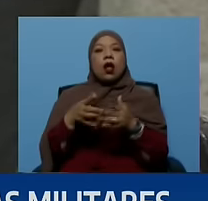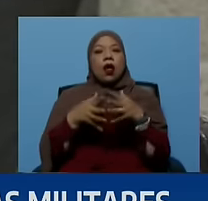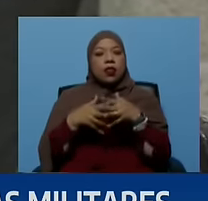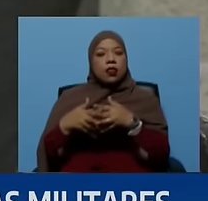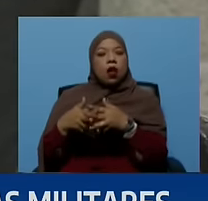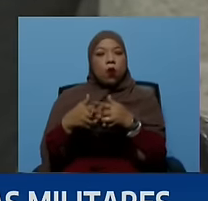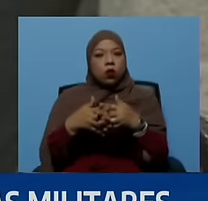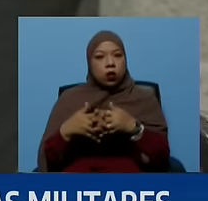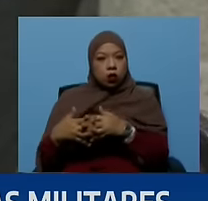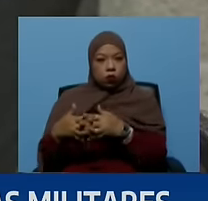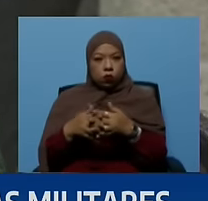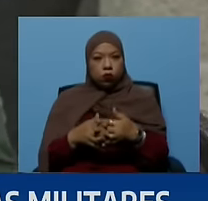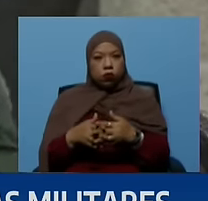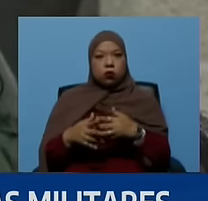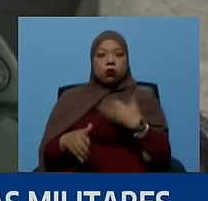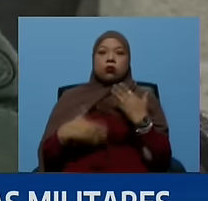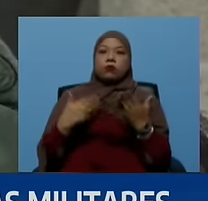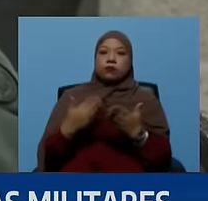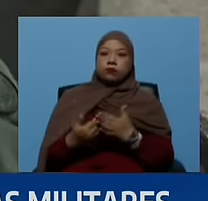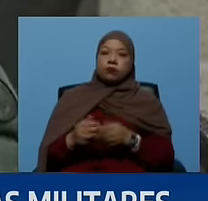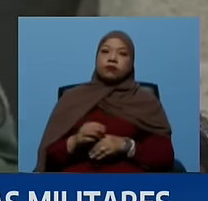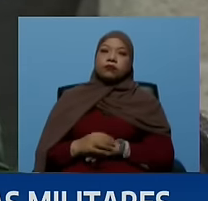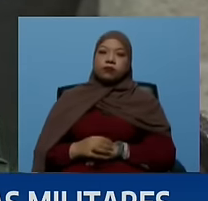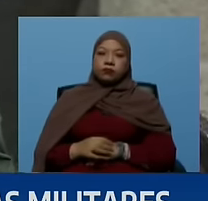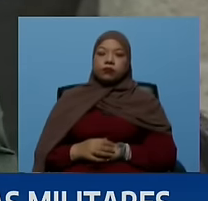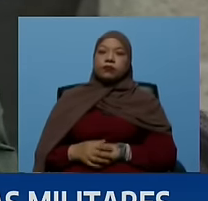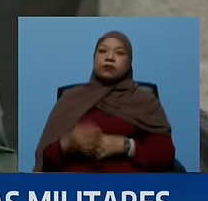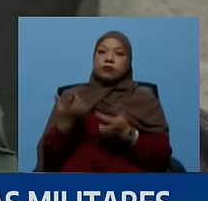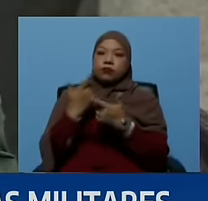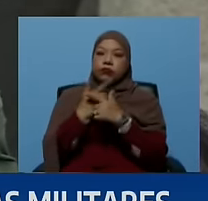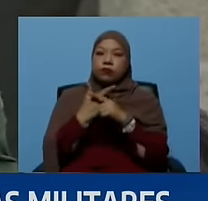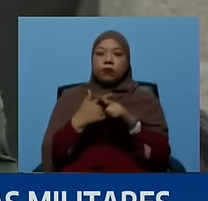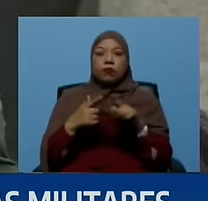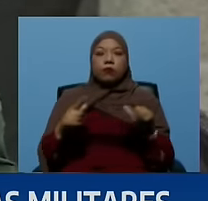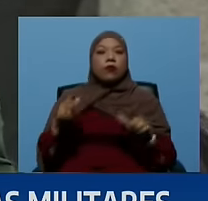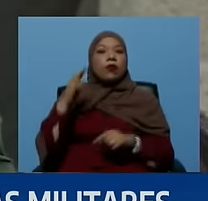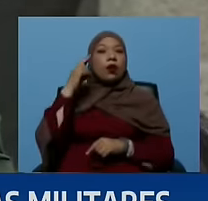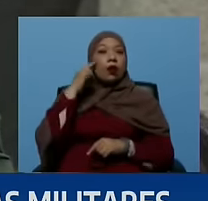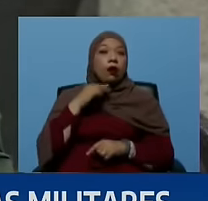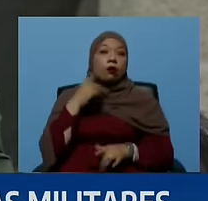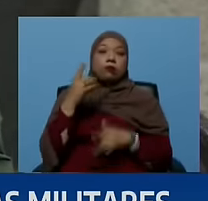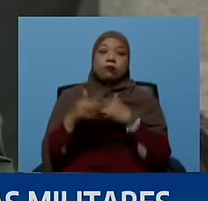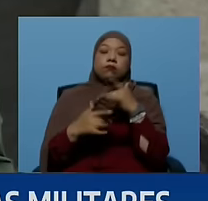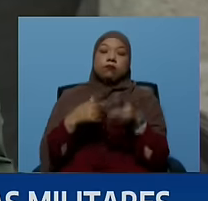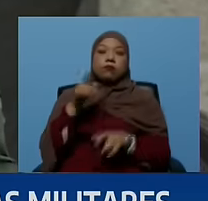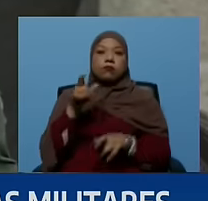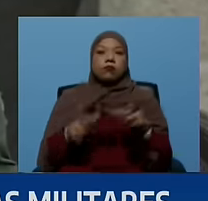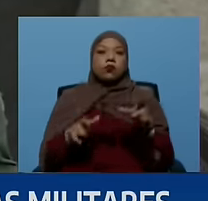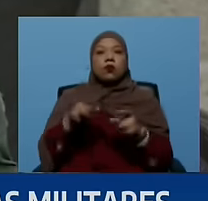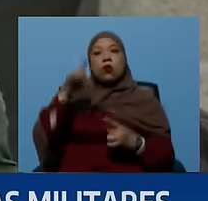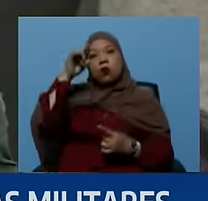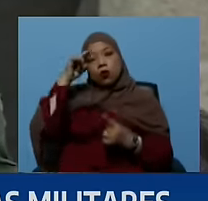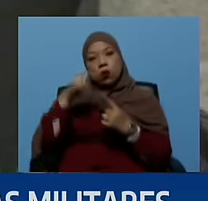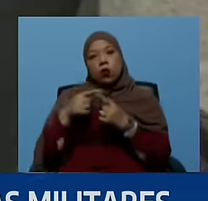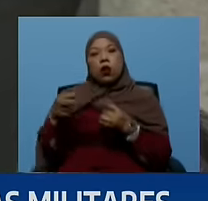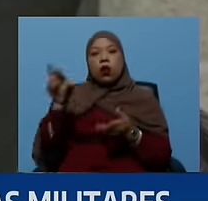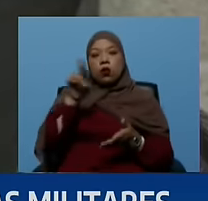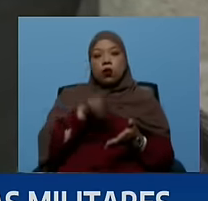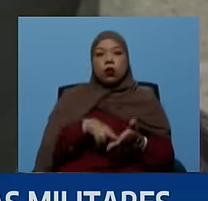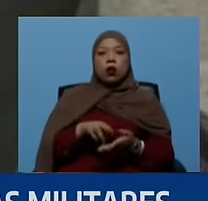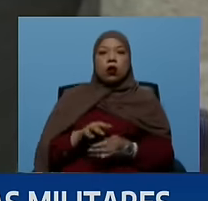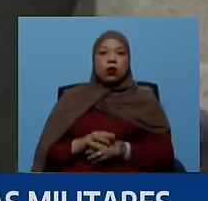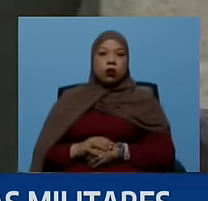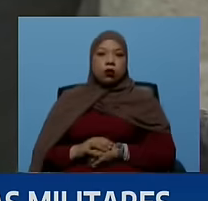norteamericano para que esta patria sea siga siga siendo libre próspera y con un destino y un camino por